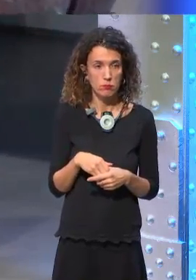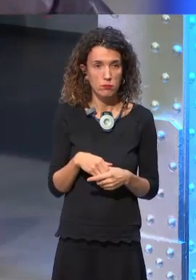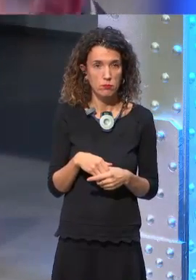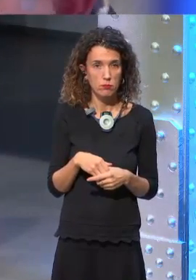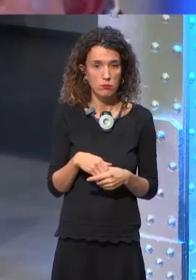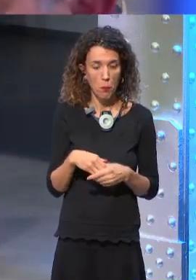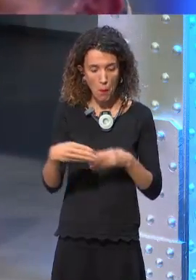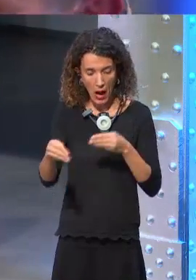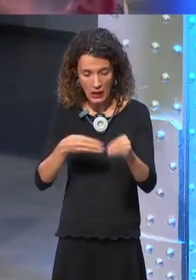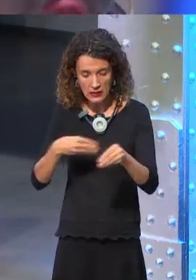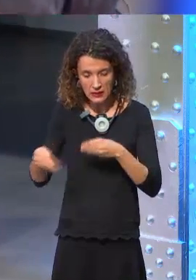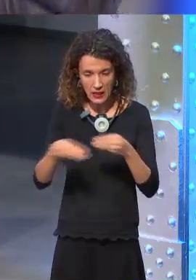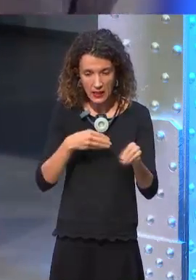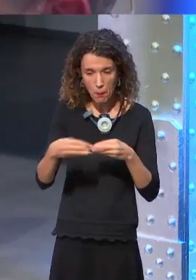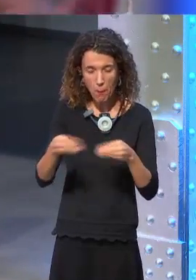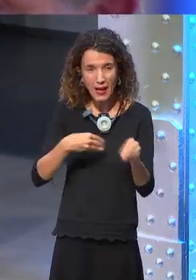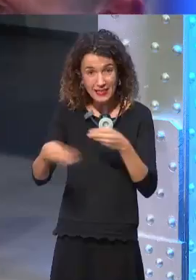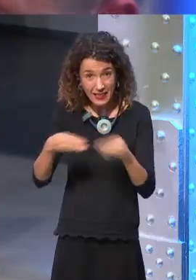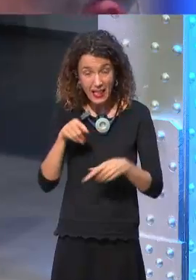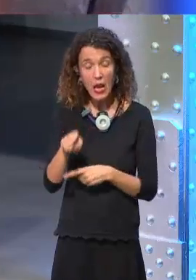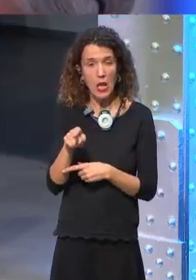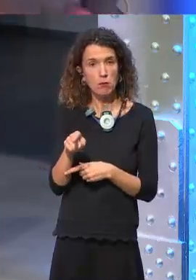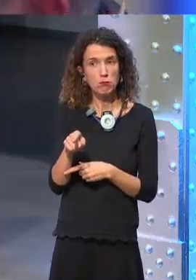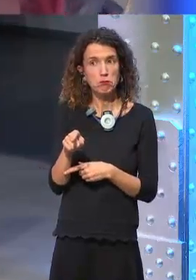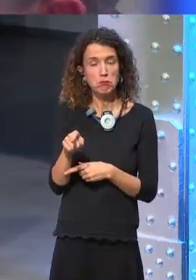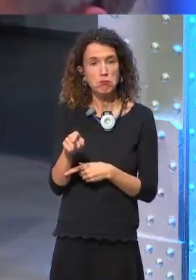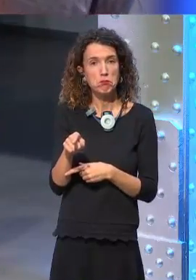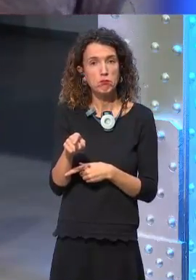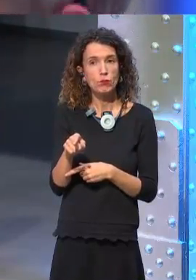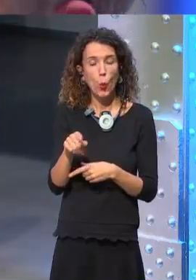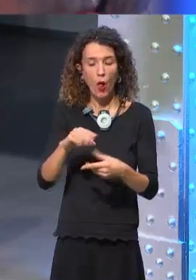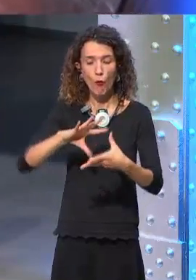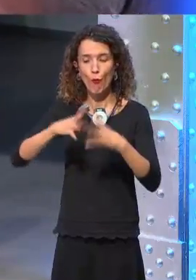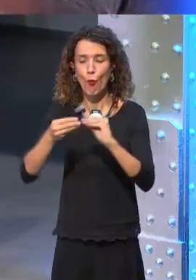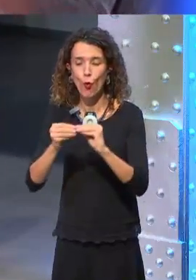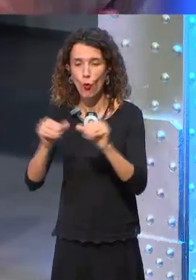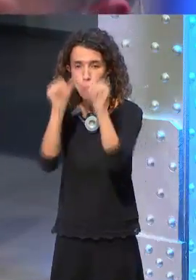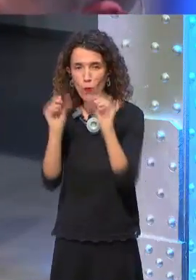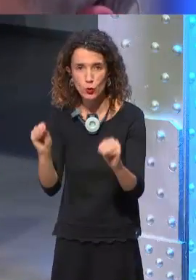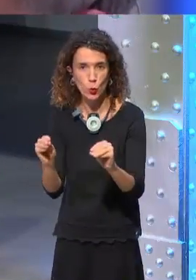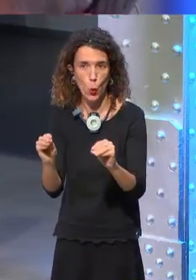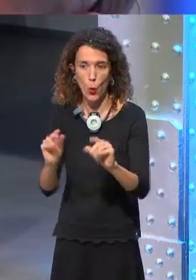entre los materiales que se autoforman cuando